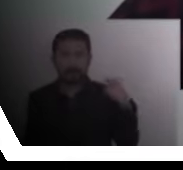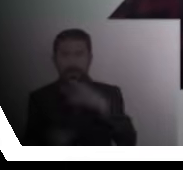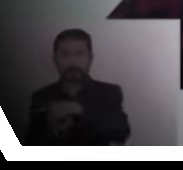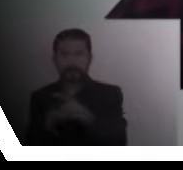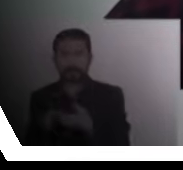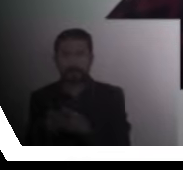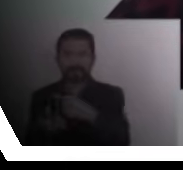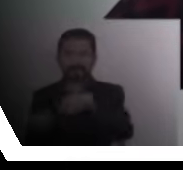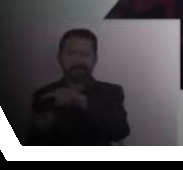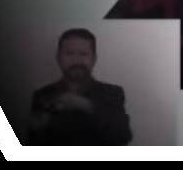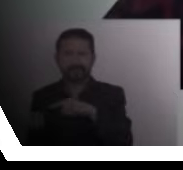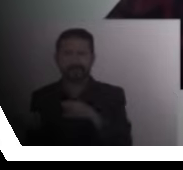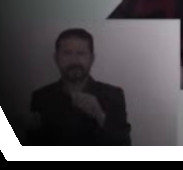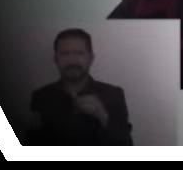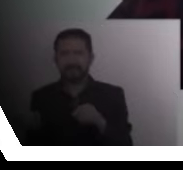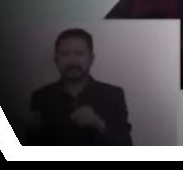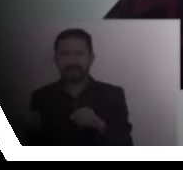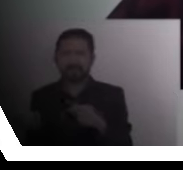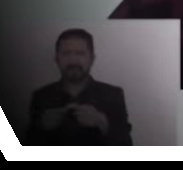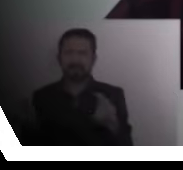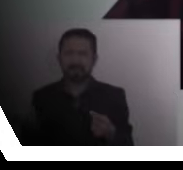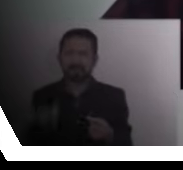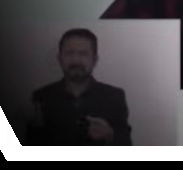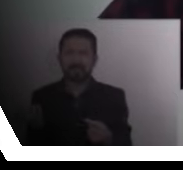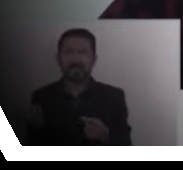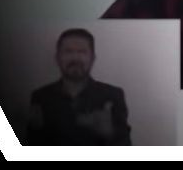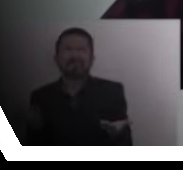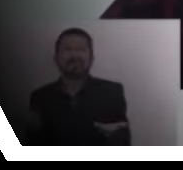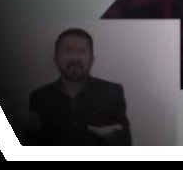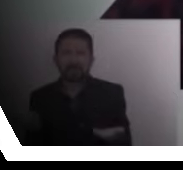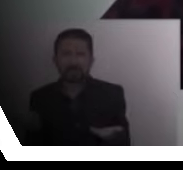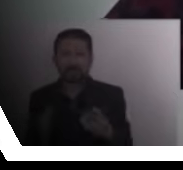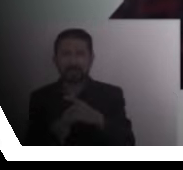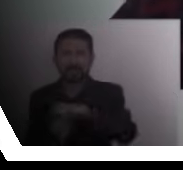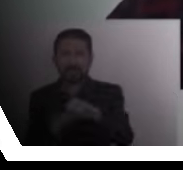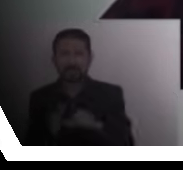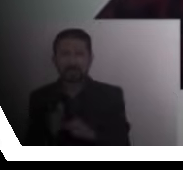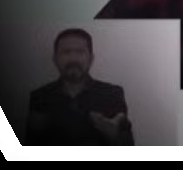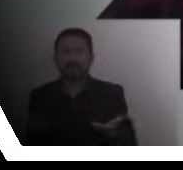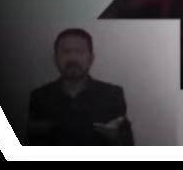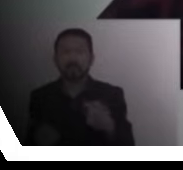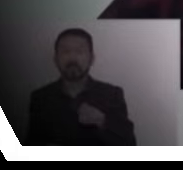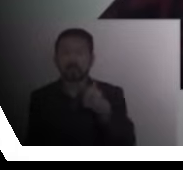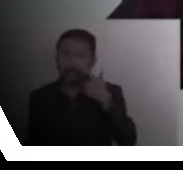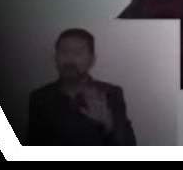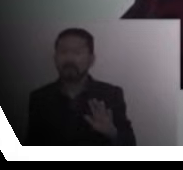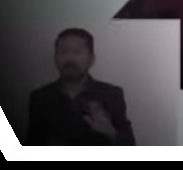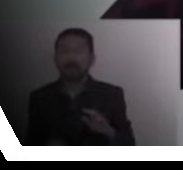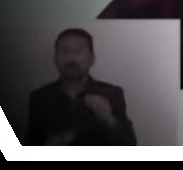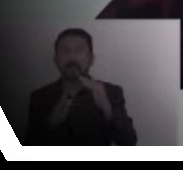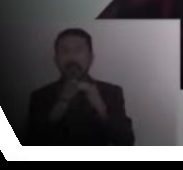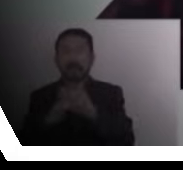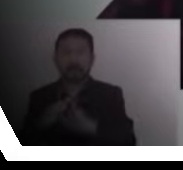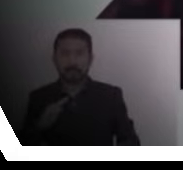de la oposición mencionaban respecto a qué se iba a hacer no solamente Desde la asamblea legislativa sino también yo me atrevería a decir desde el